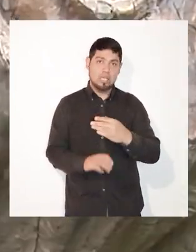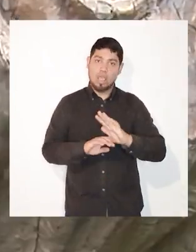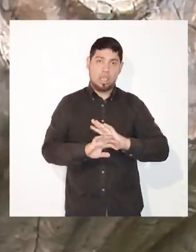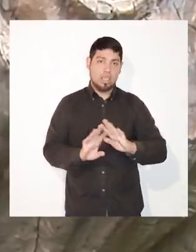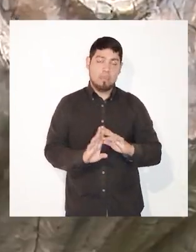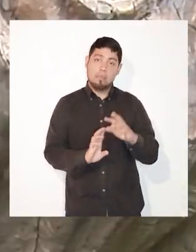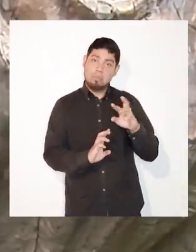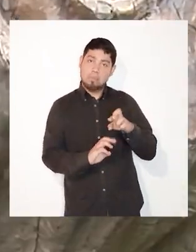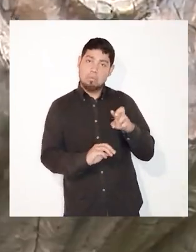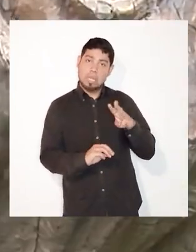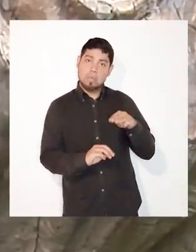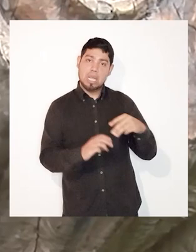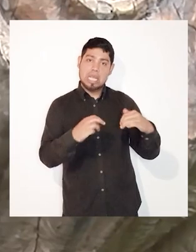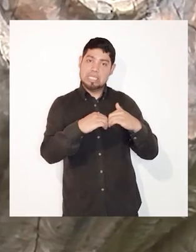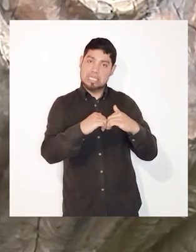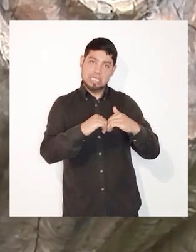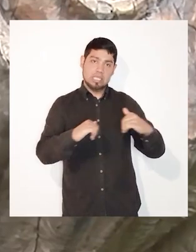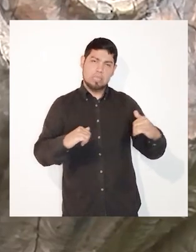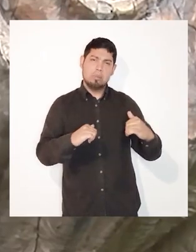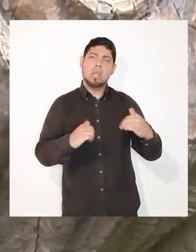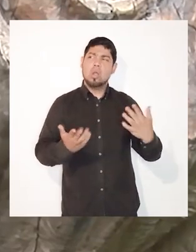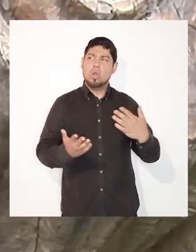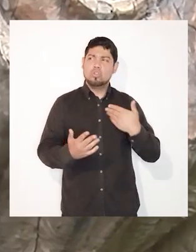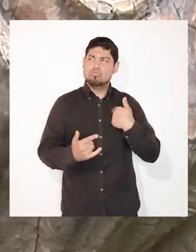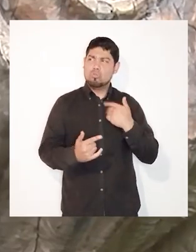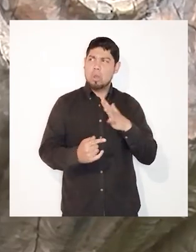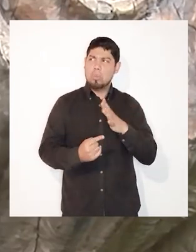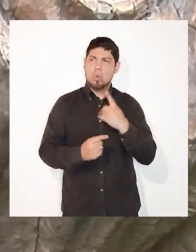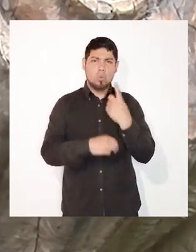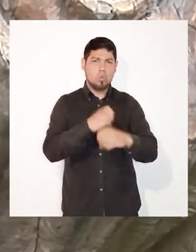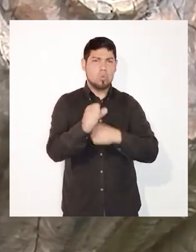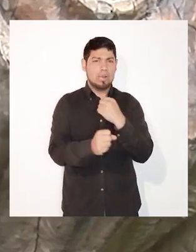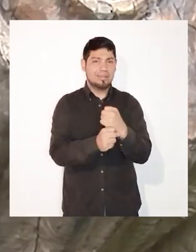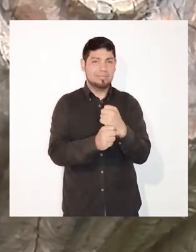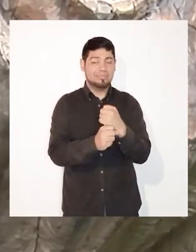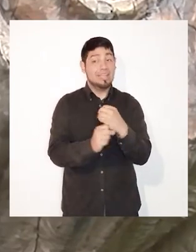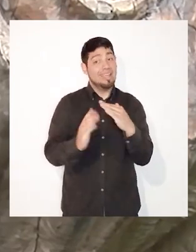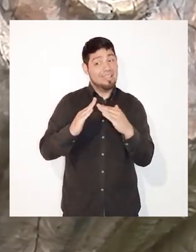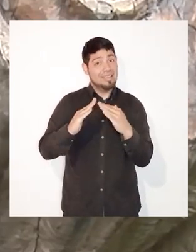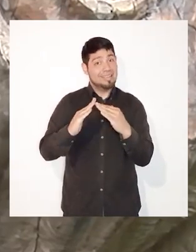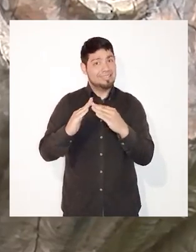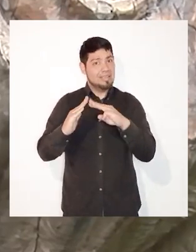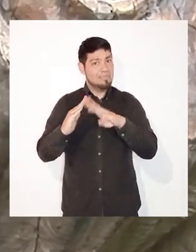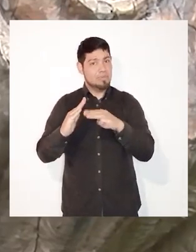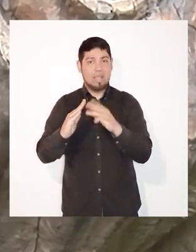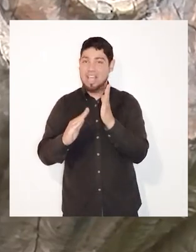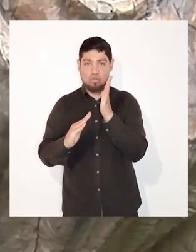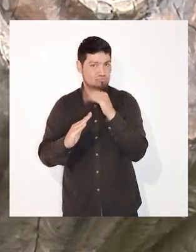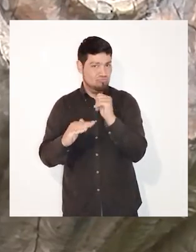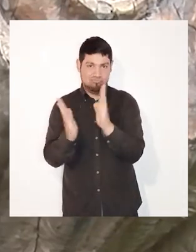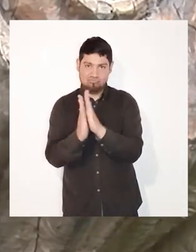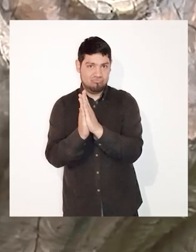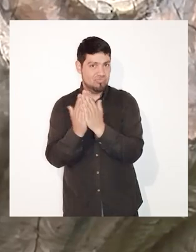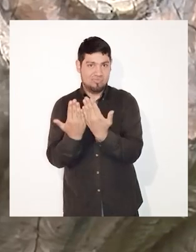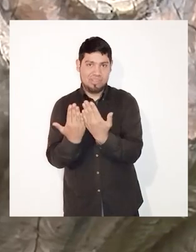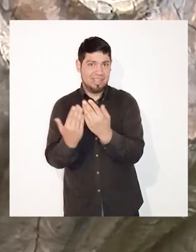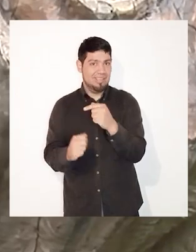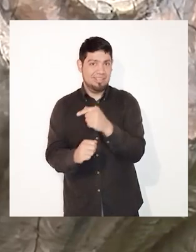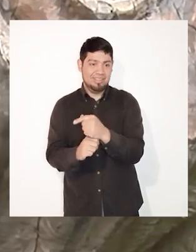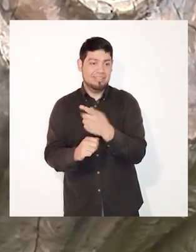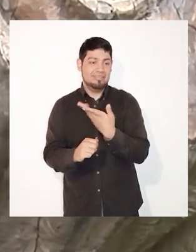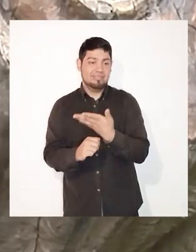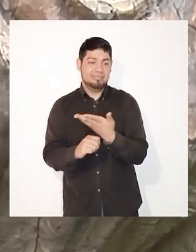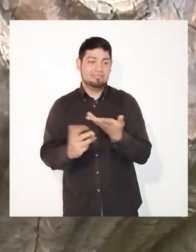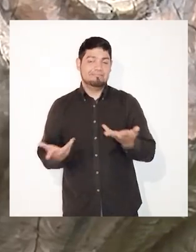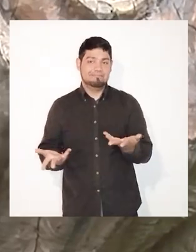pues mis padres se separaron cuando yo tenía menos de un año. En la casa de mi madre no había libro, ella fue